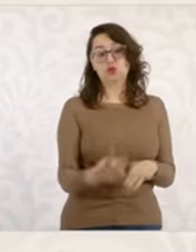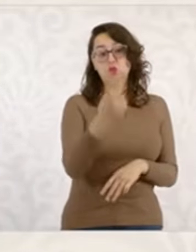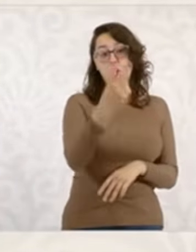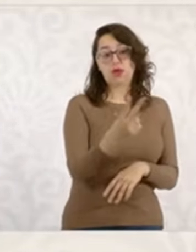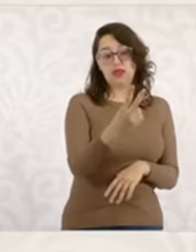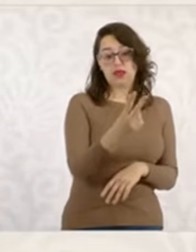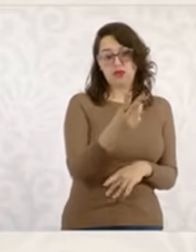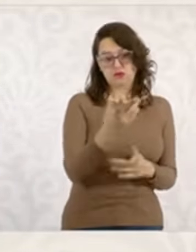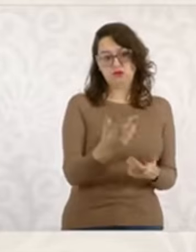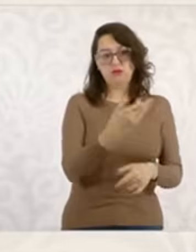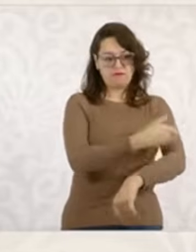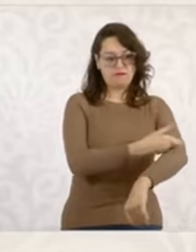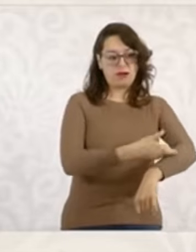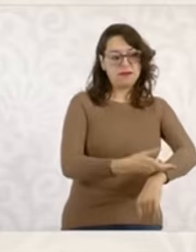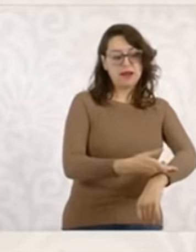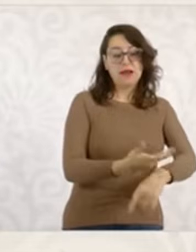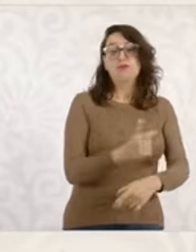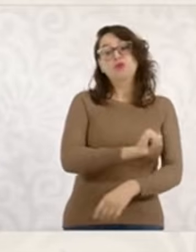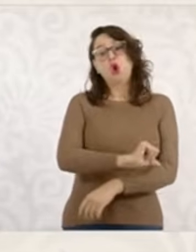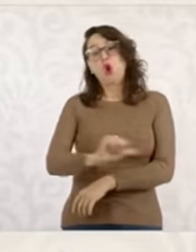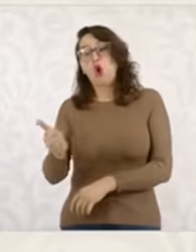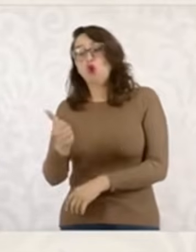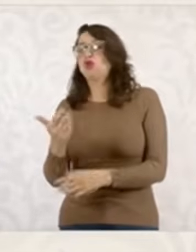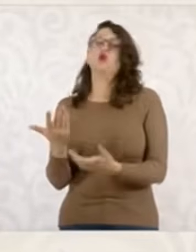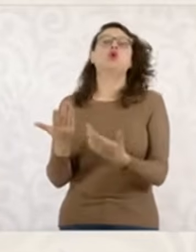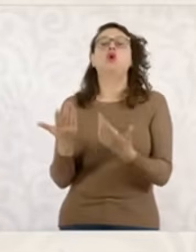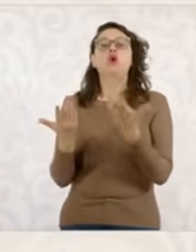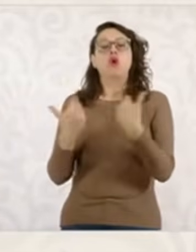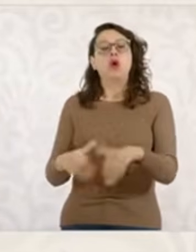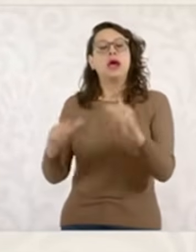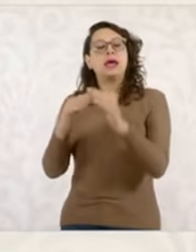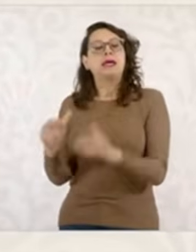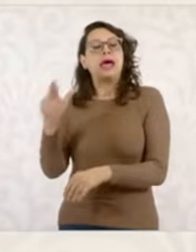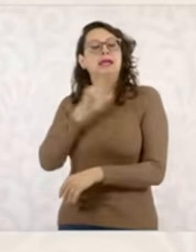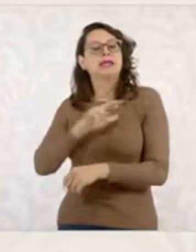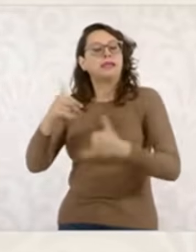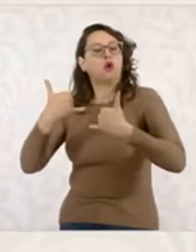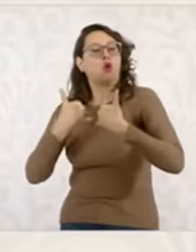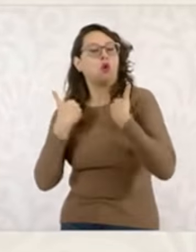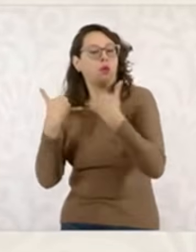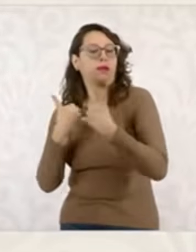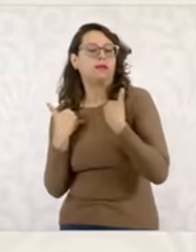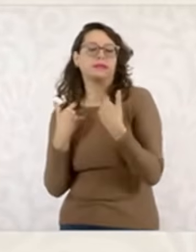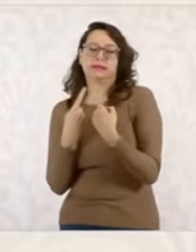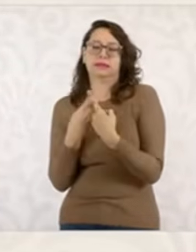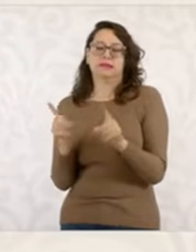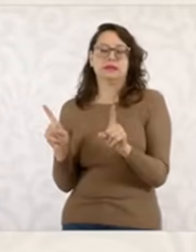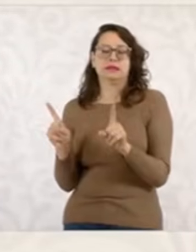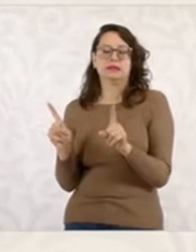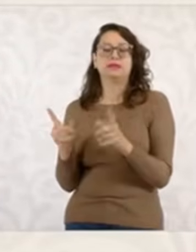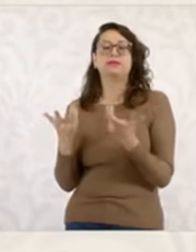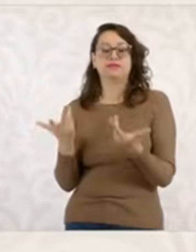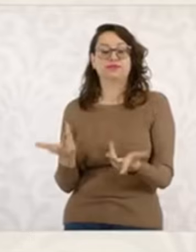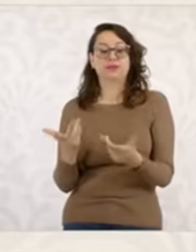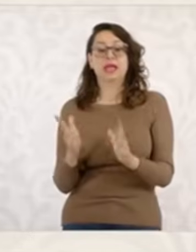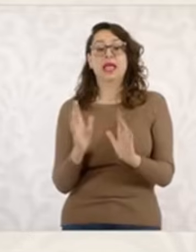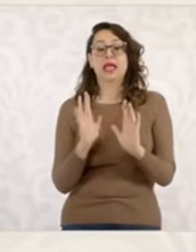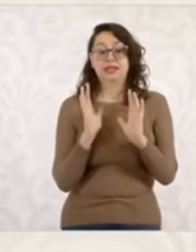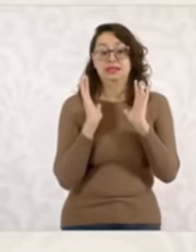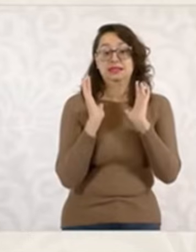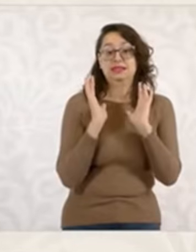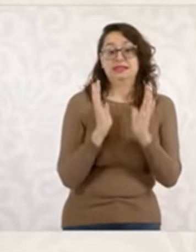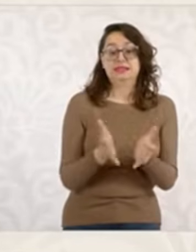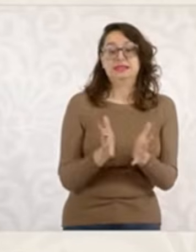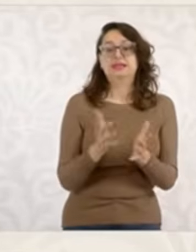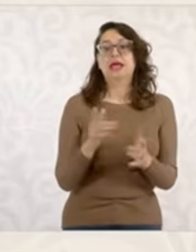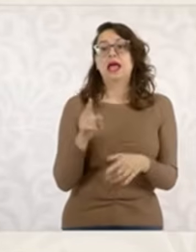para jóvenes, una vivienda renta para jóvenes. Ya entregamos los 100,000 mejoramientos en